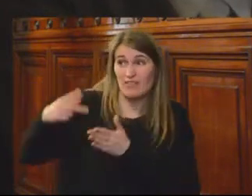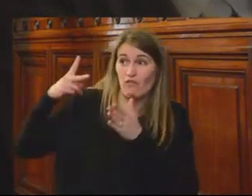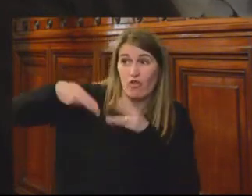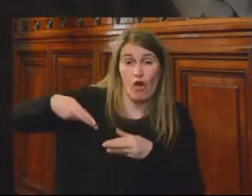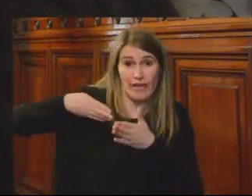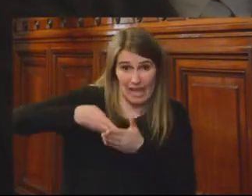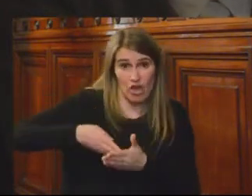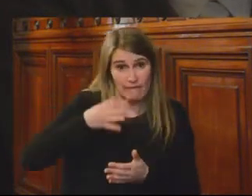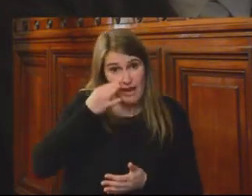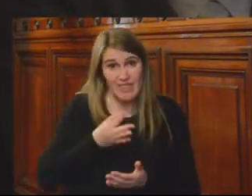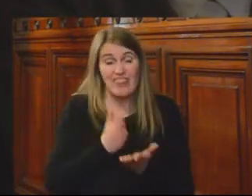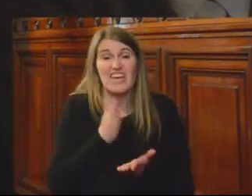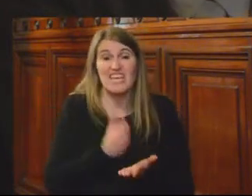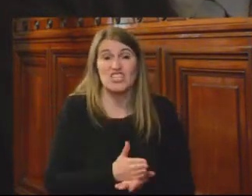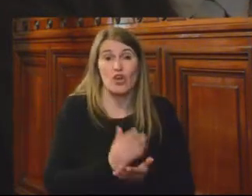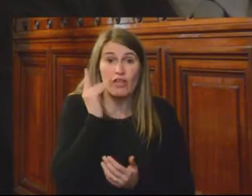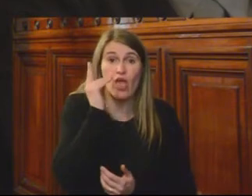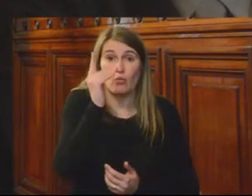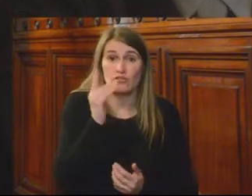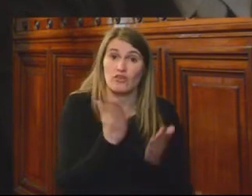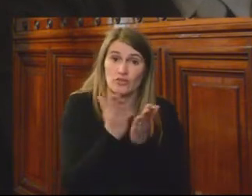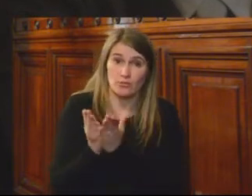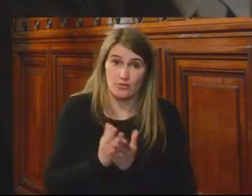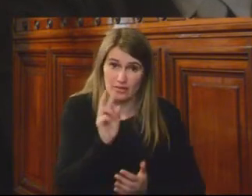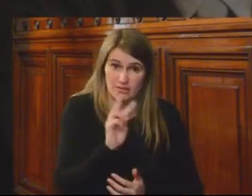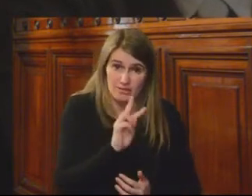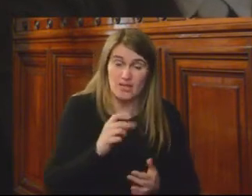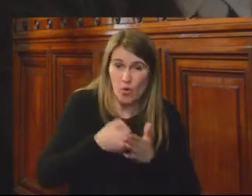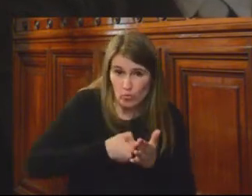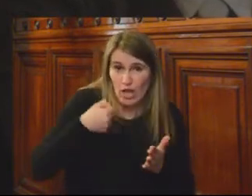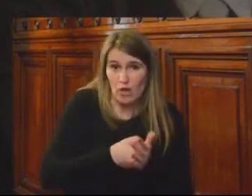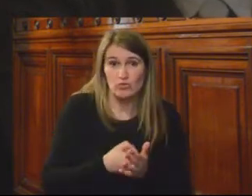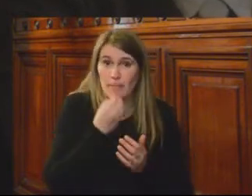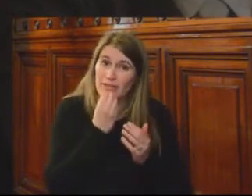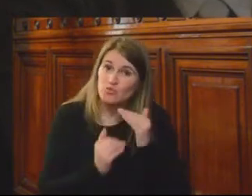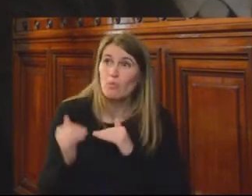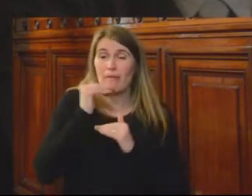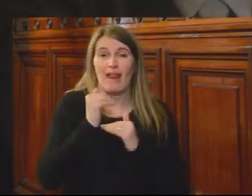en la garantía del derecho a la educación de los jóvenes estudiantes venezolanos que luchan por metas de superación,